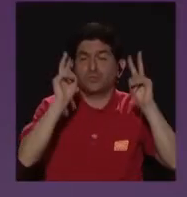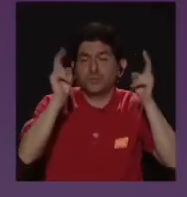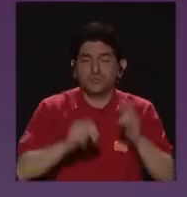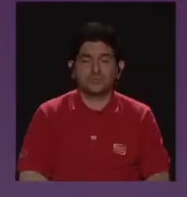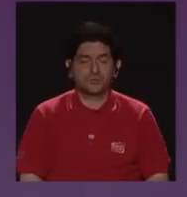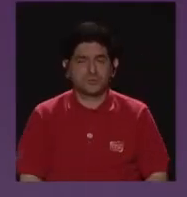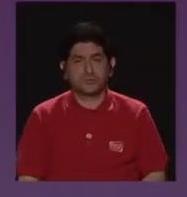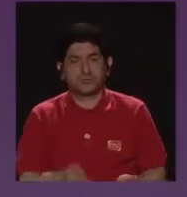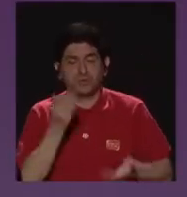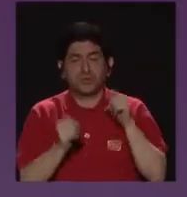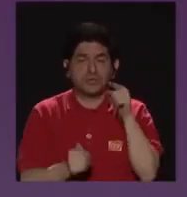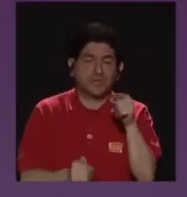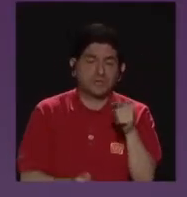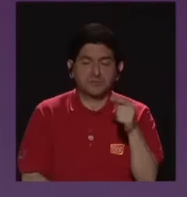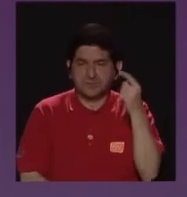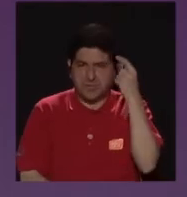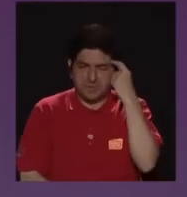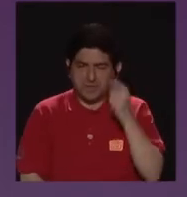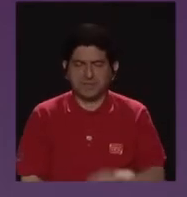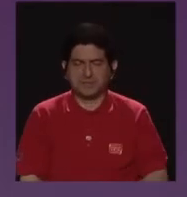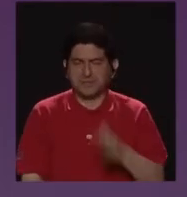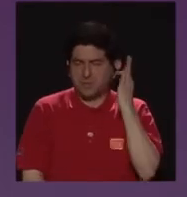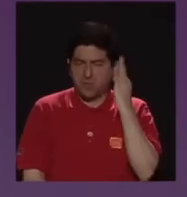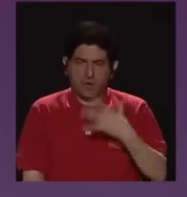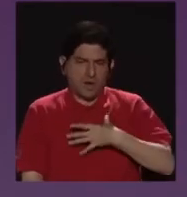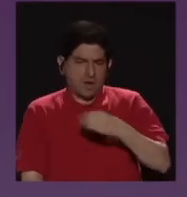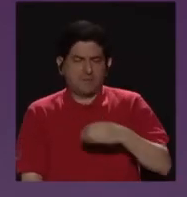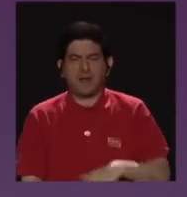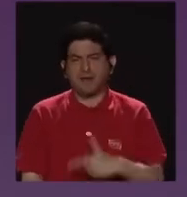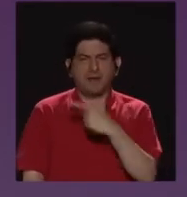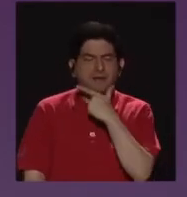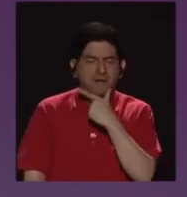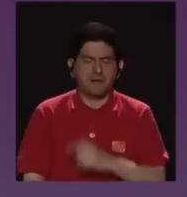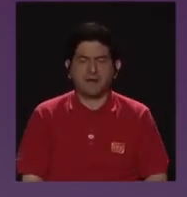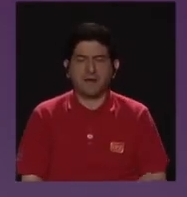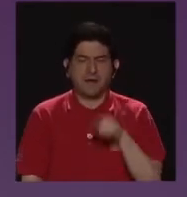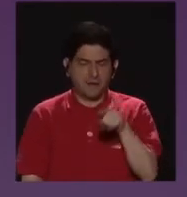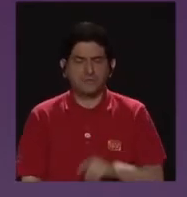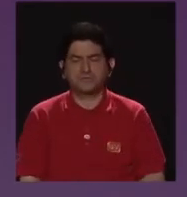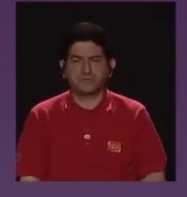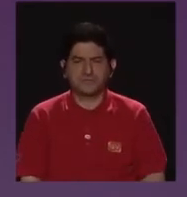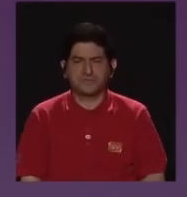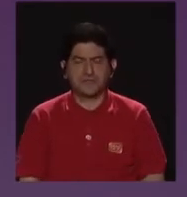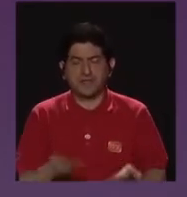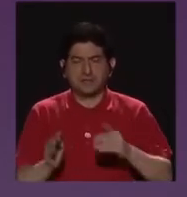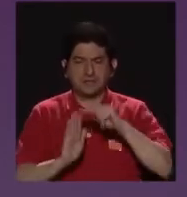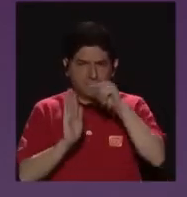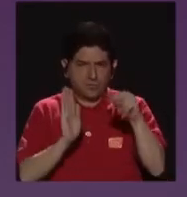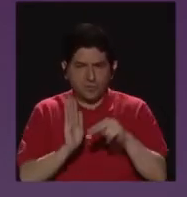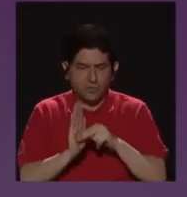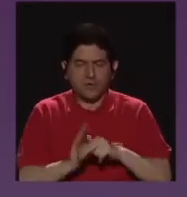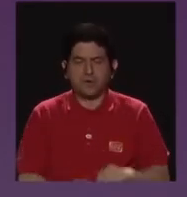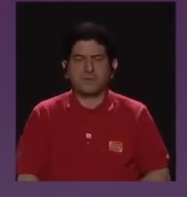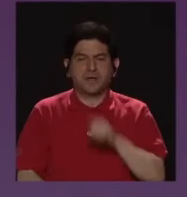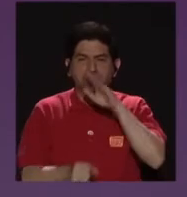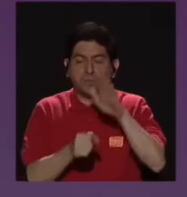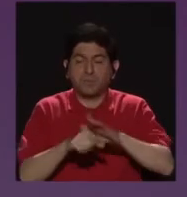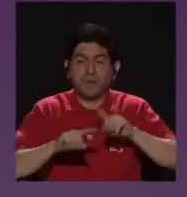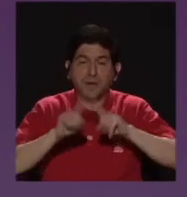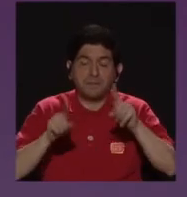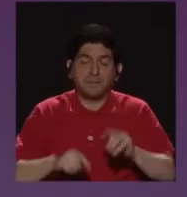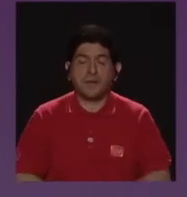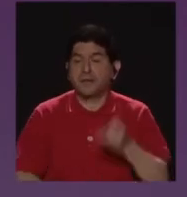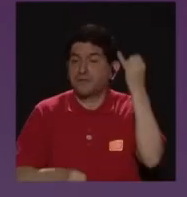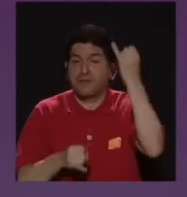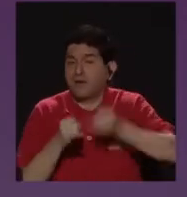o si éste no sé la chica blanca lesbiana hetero normal digamos podés consumir esto pero al final